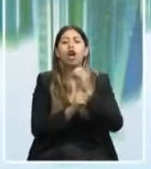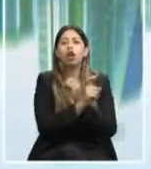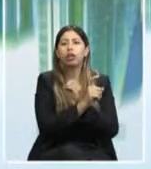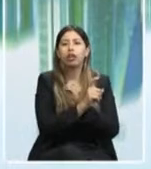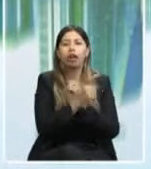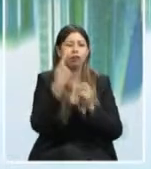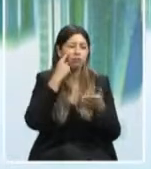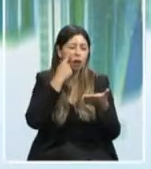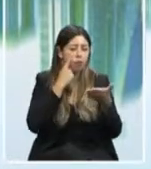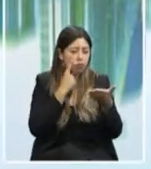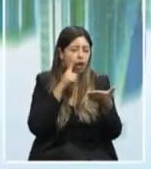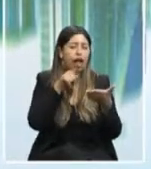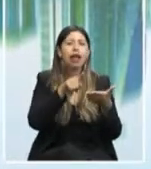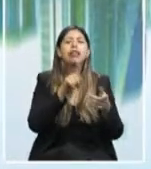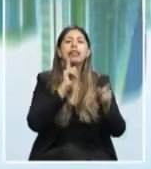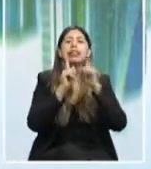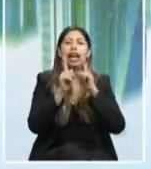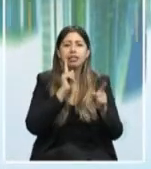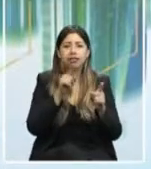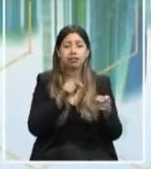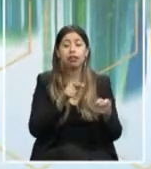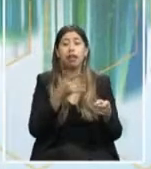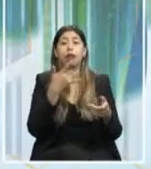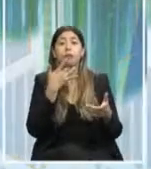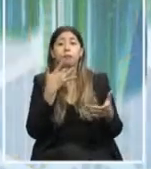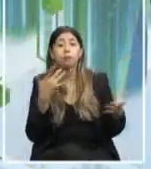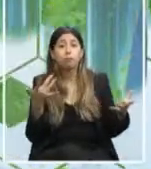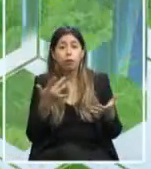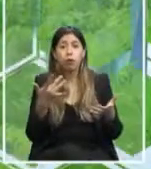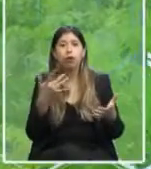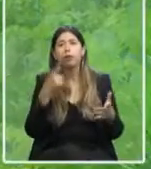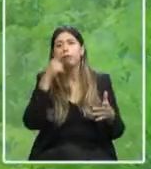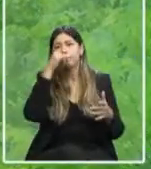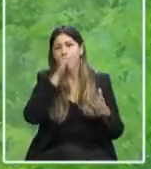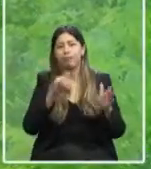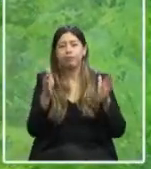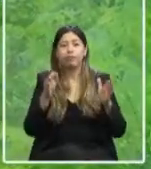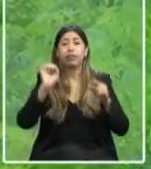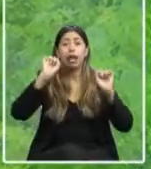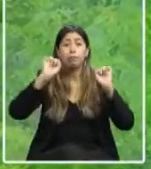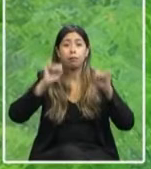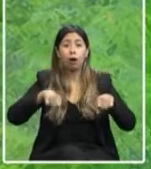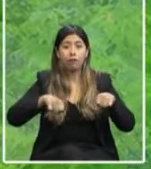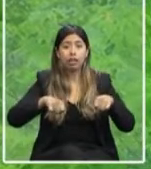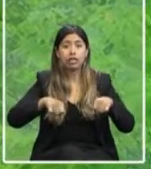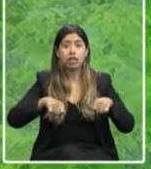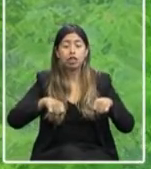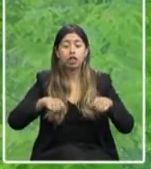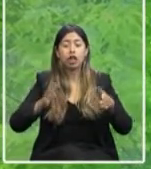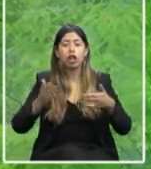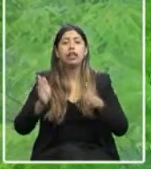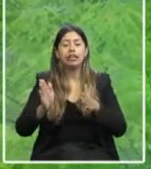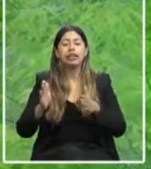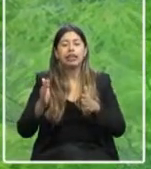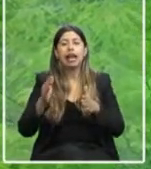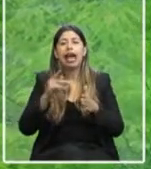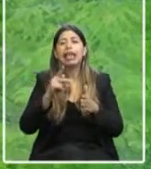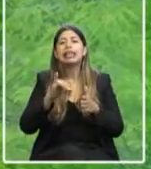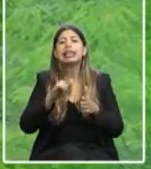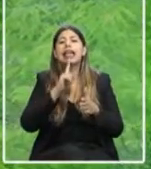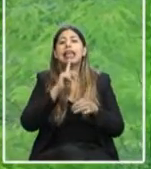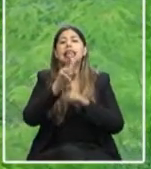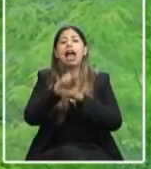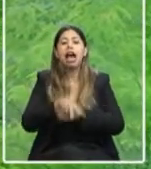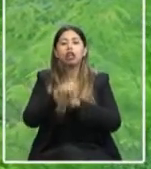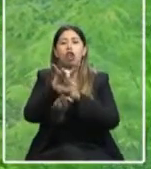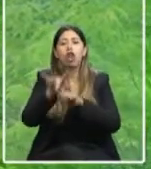testear este virus, ya que ni tiempo de aprobación de los kits diagnósticos era requerido para poder contener